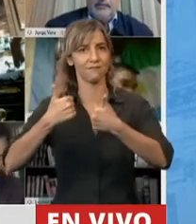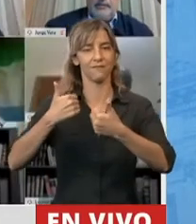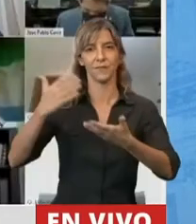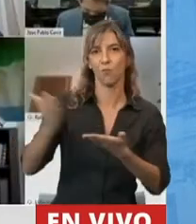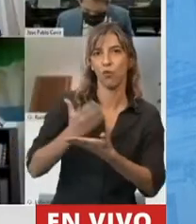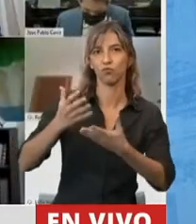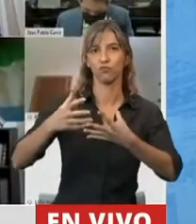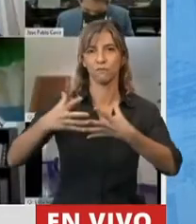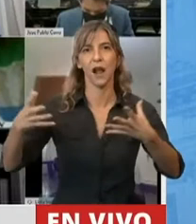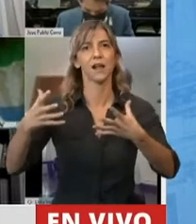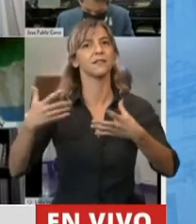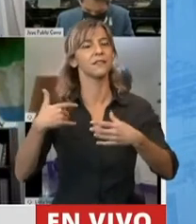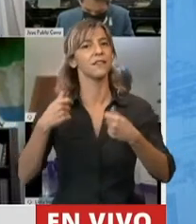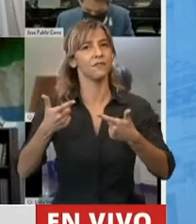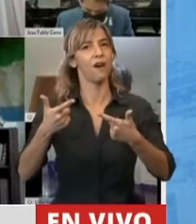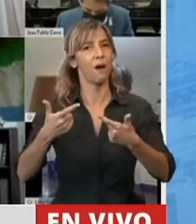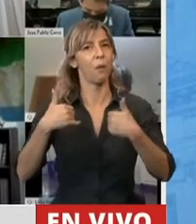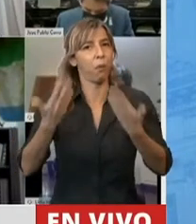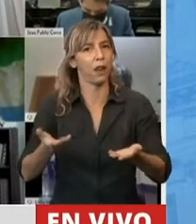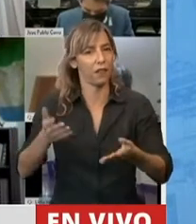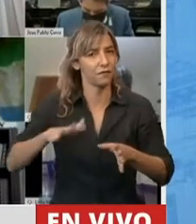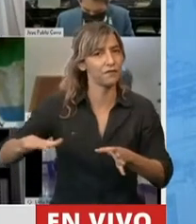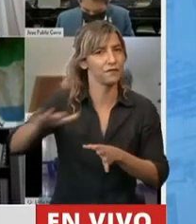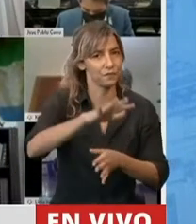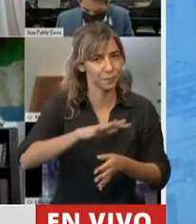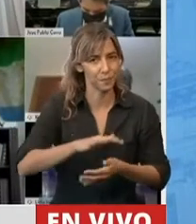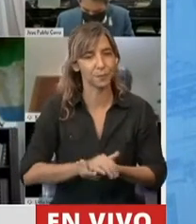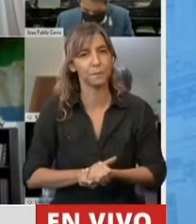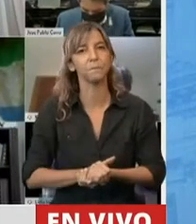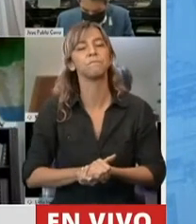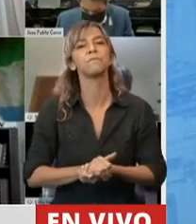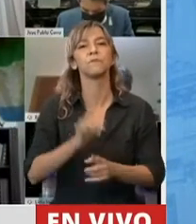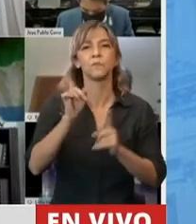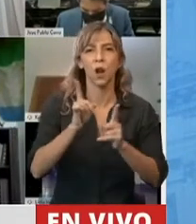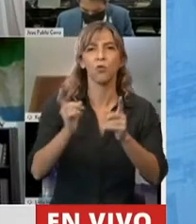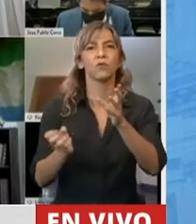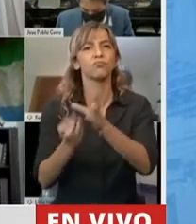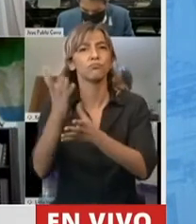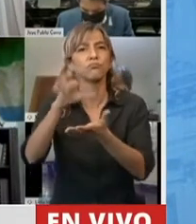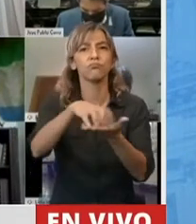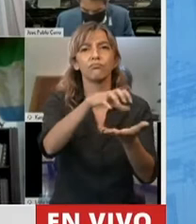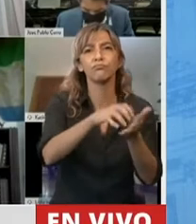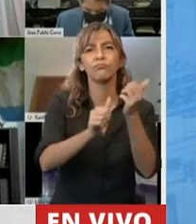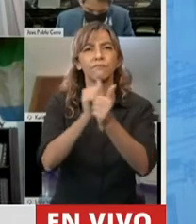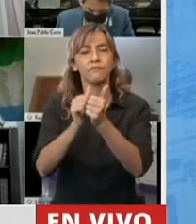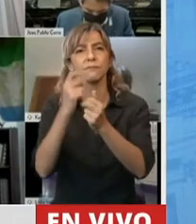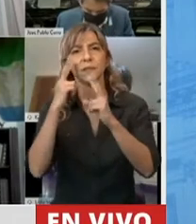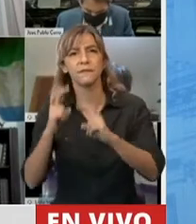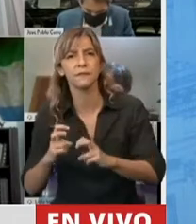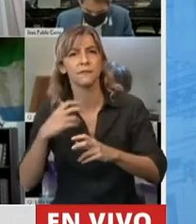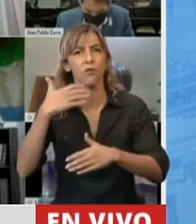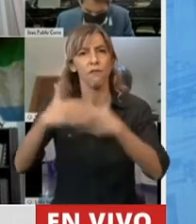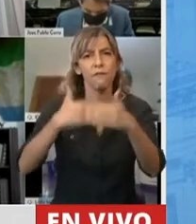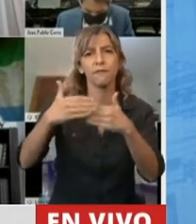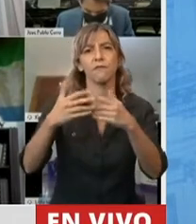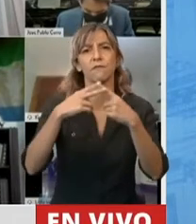de valor de todos los sectores. De allí que surgen nuevas industrias vinculadas con la investigación y el desarrollo. La